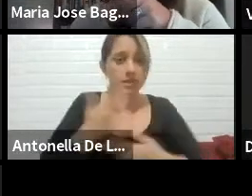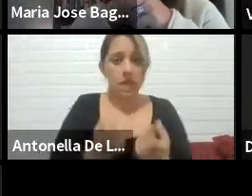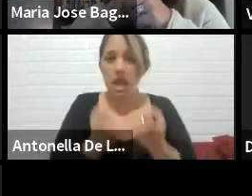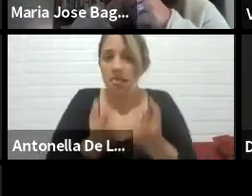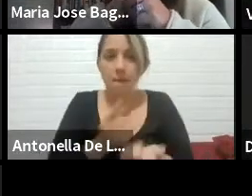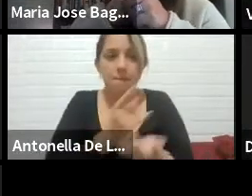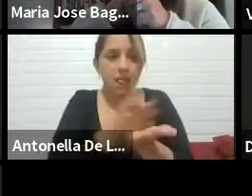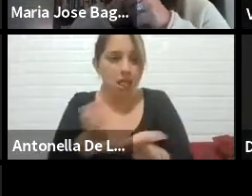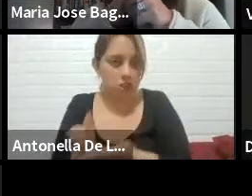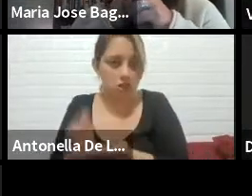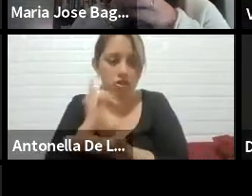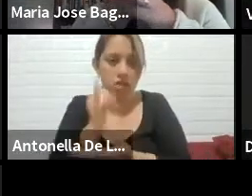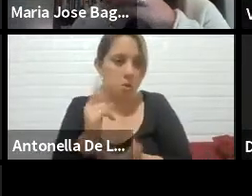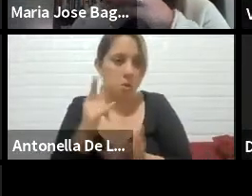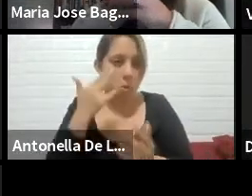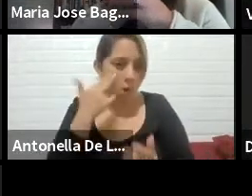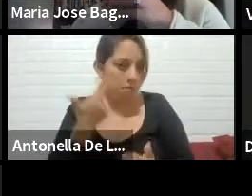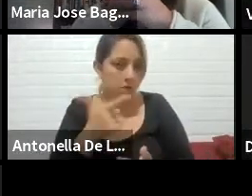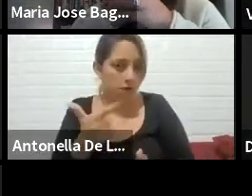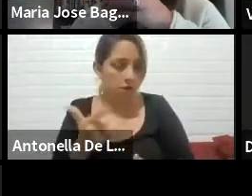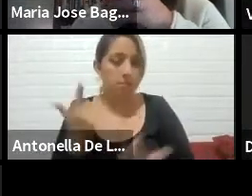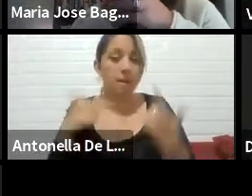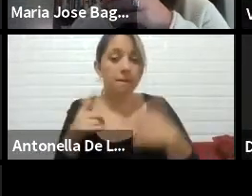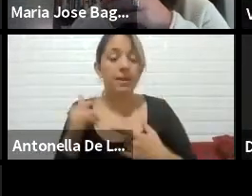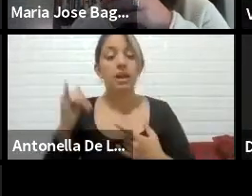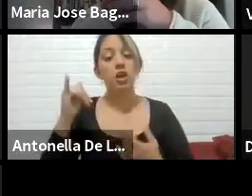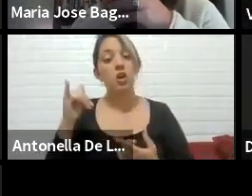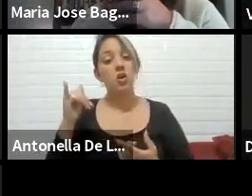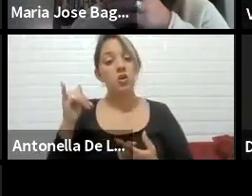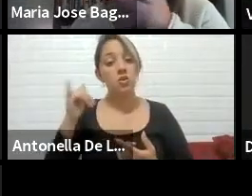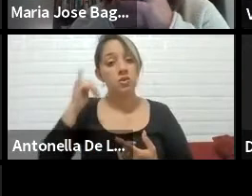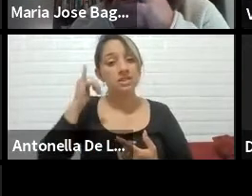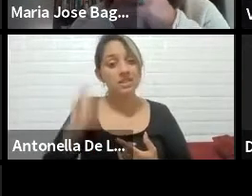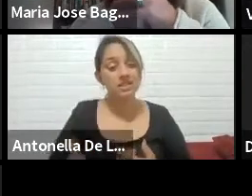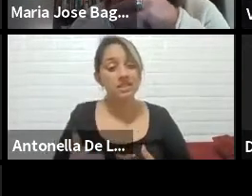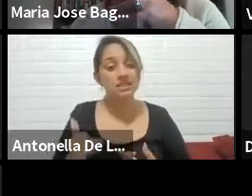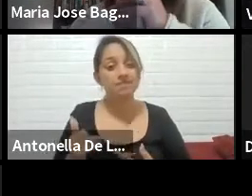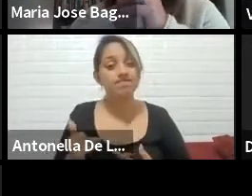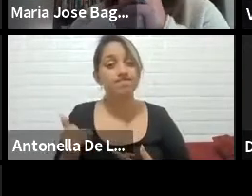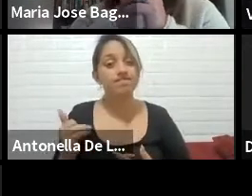hay dificultad. Sí hemos encontrado algunas dificultades en algunos